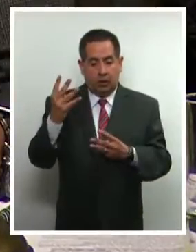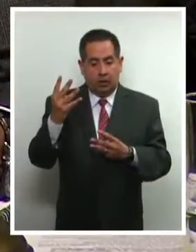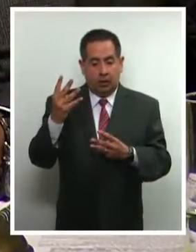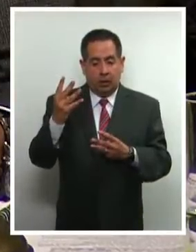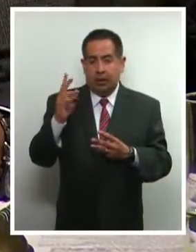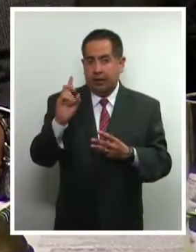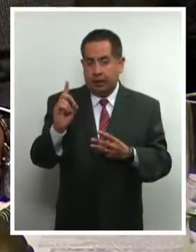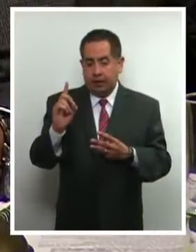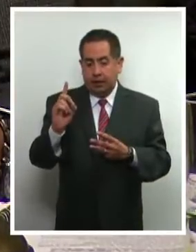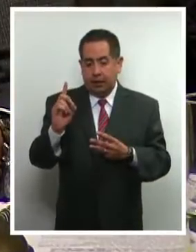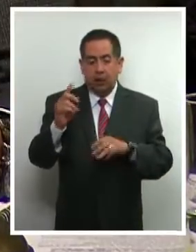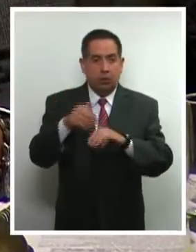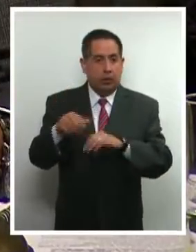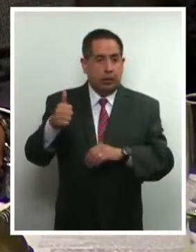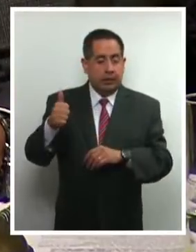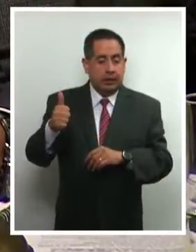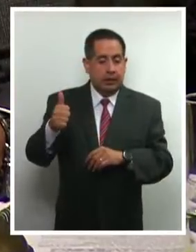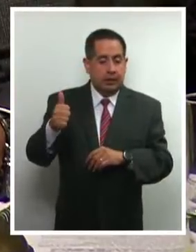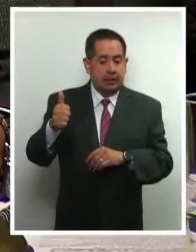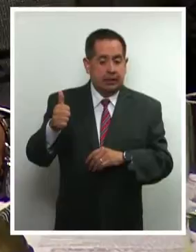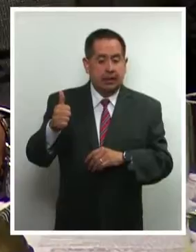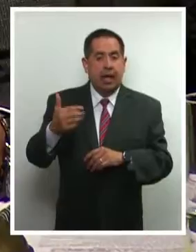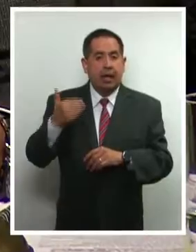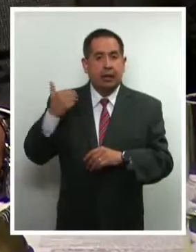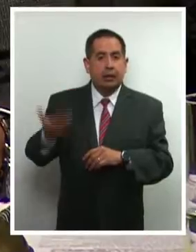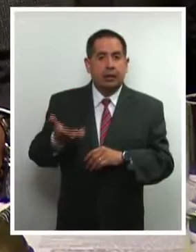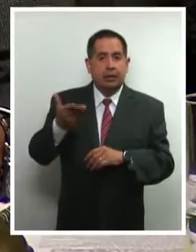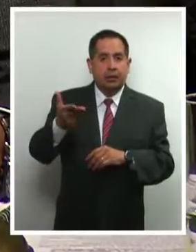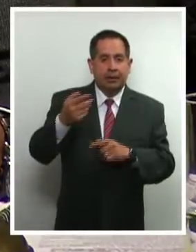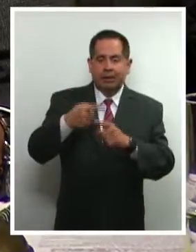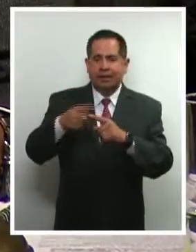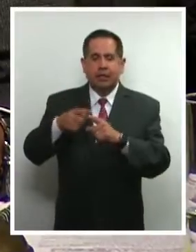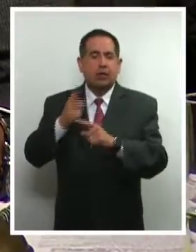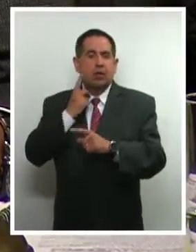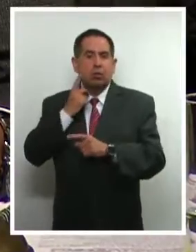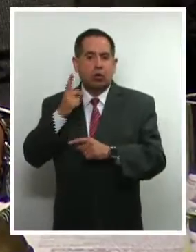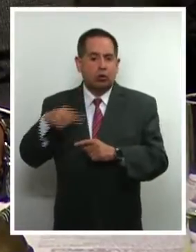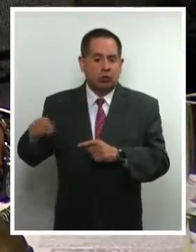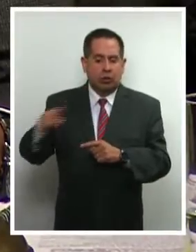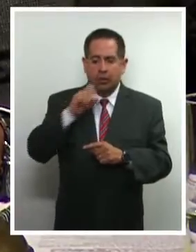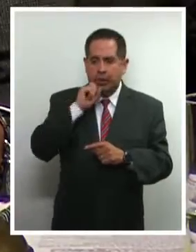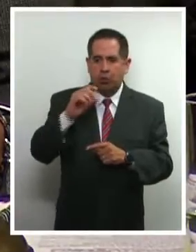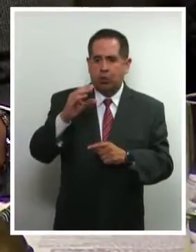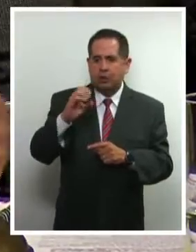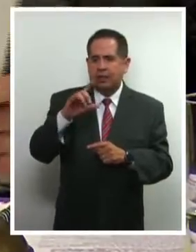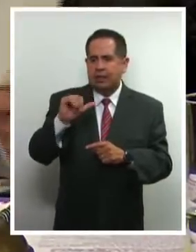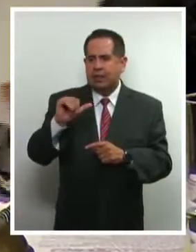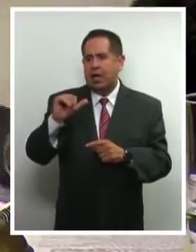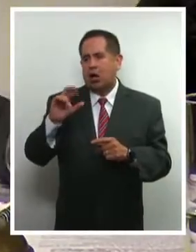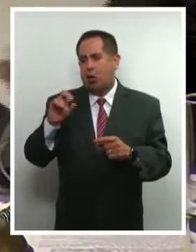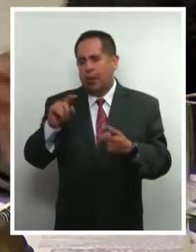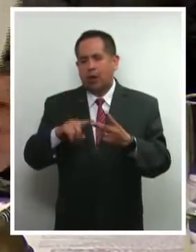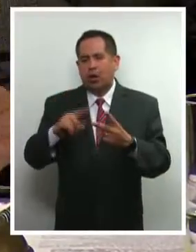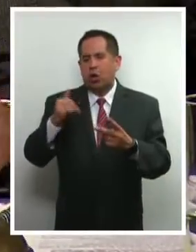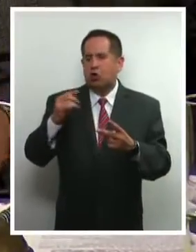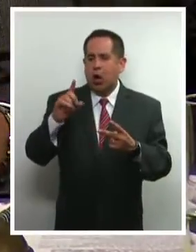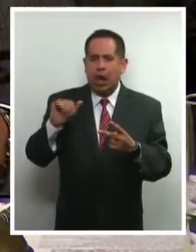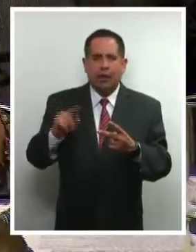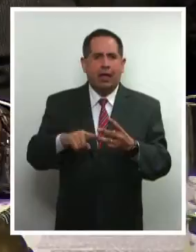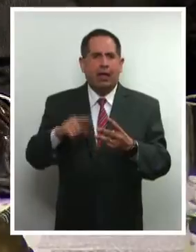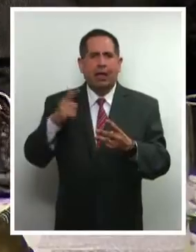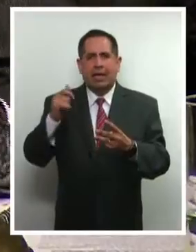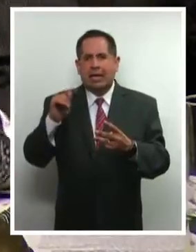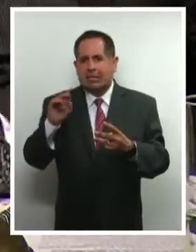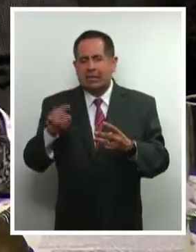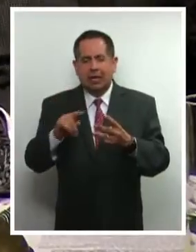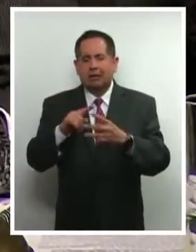apartado D, numeral 6, que plantean varios diputados, entre ellos Cecilia Romero, Oscar Ogelista, Yolanda de la Torre,